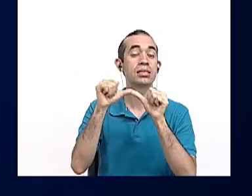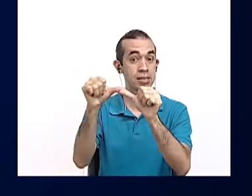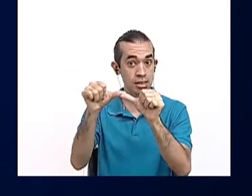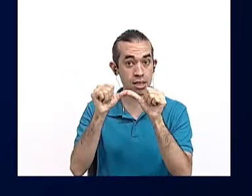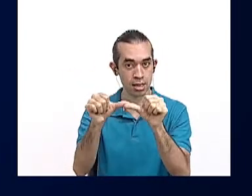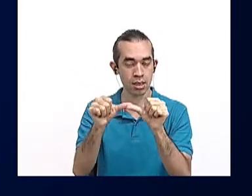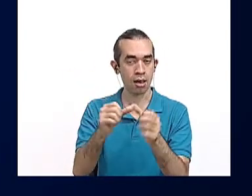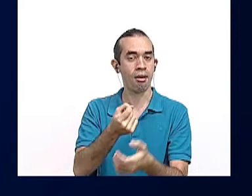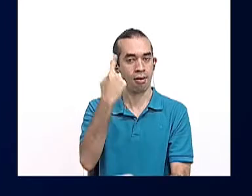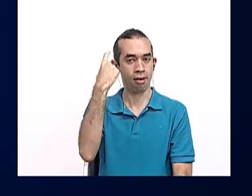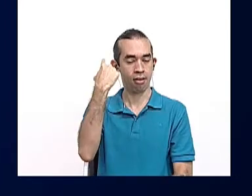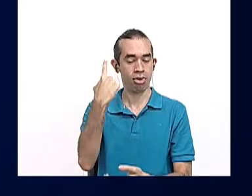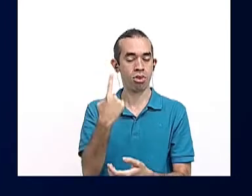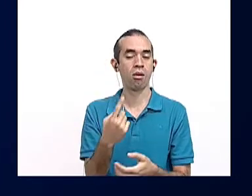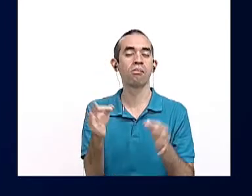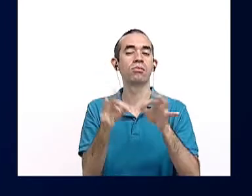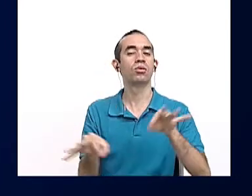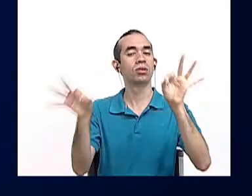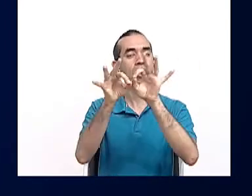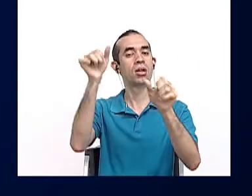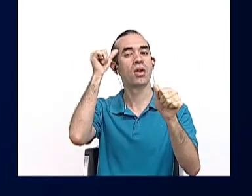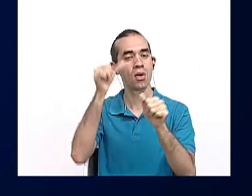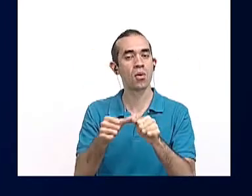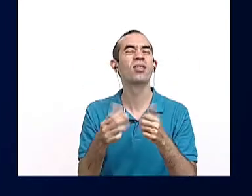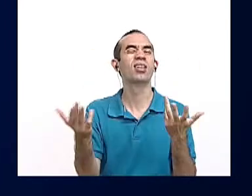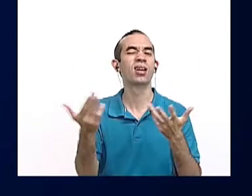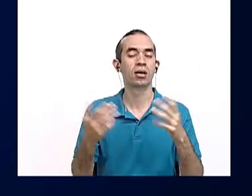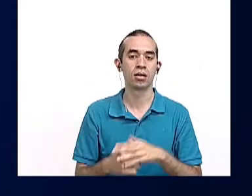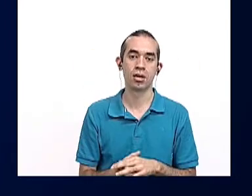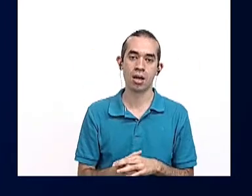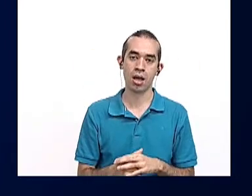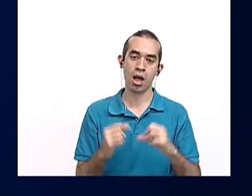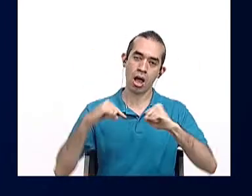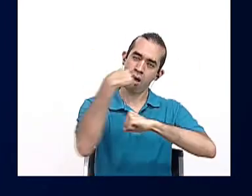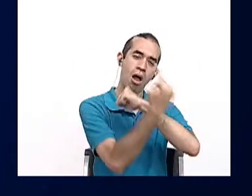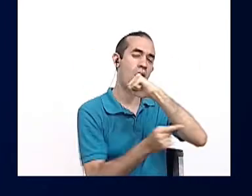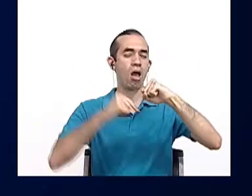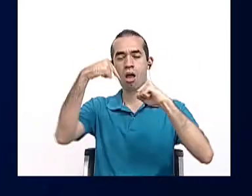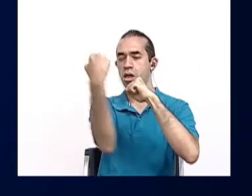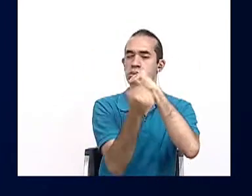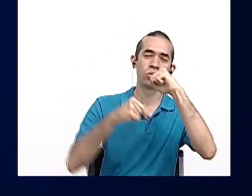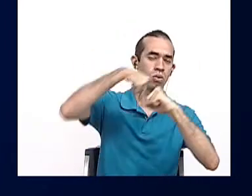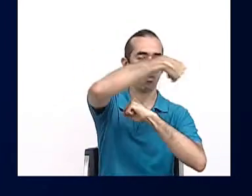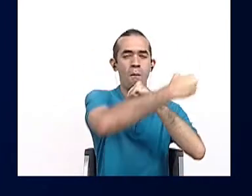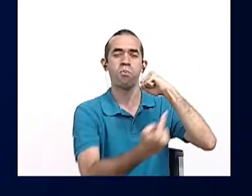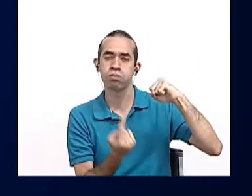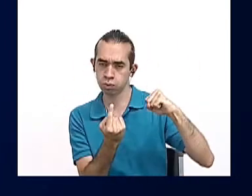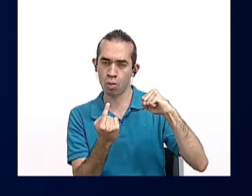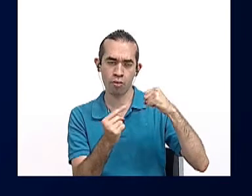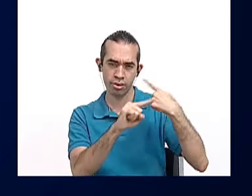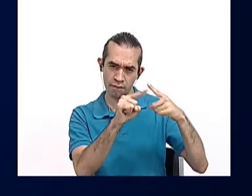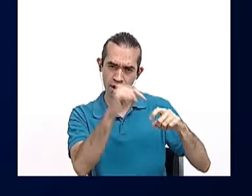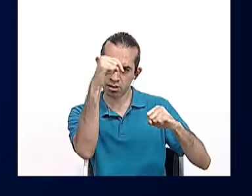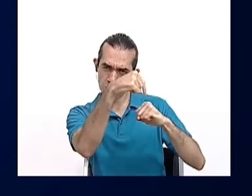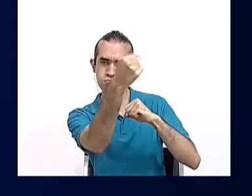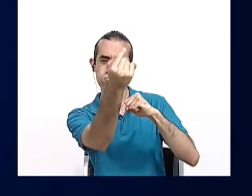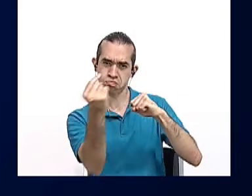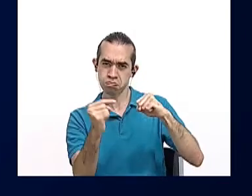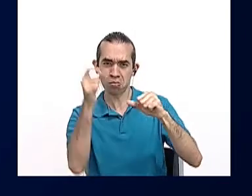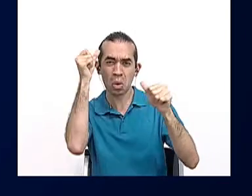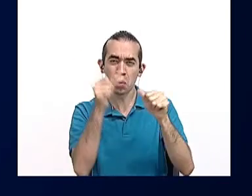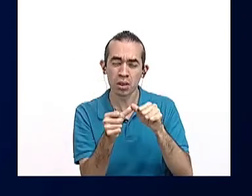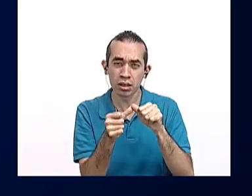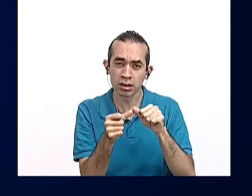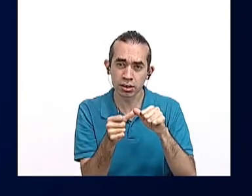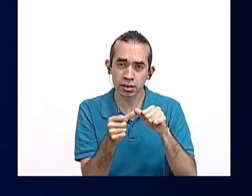ustedes recuerden las bases de lo que es el átomo, las partes, las subpartículas. ¿Sí las recuerdan?